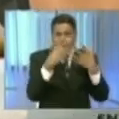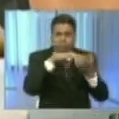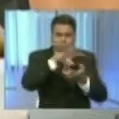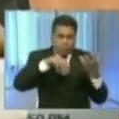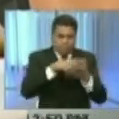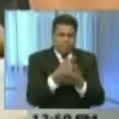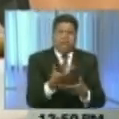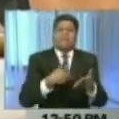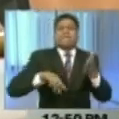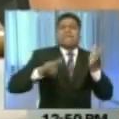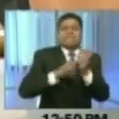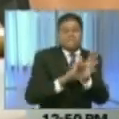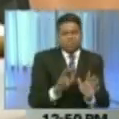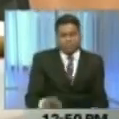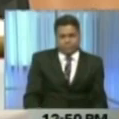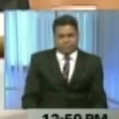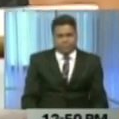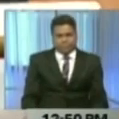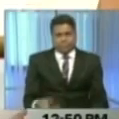Repito,